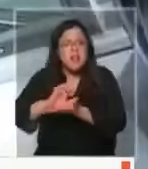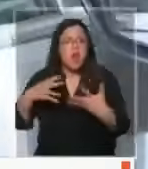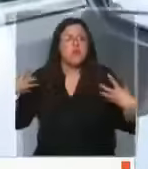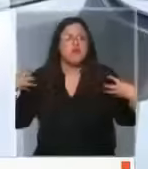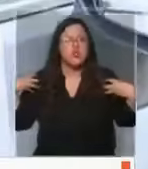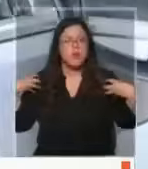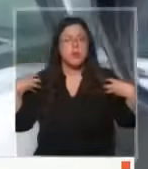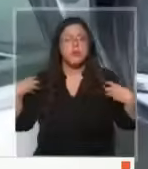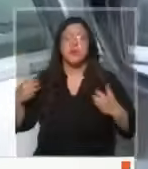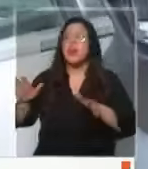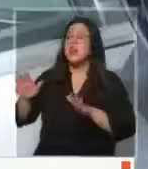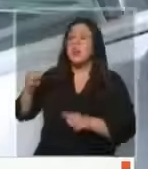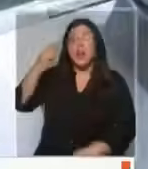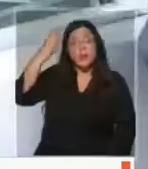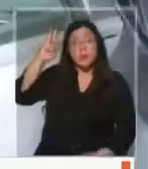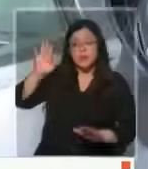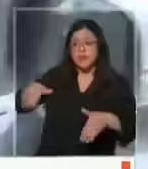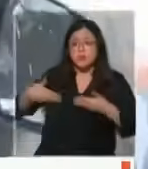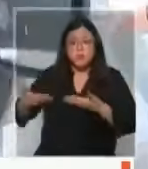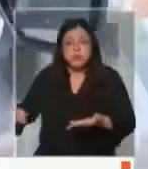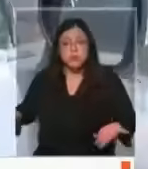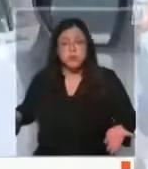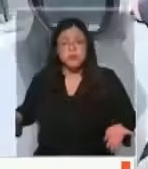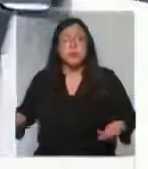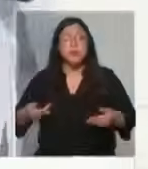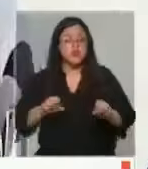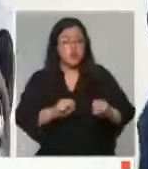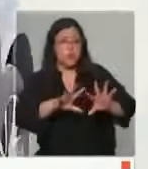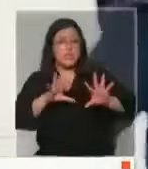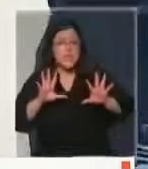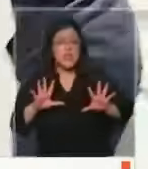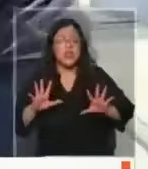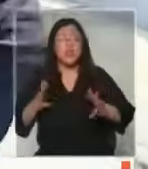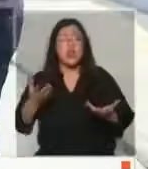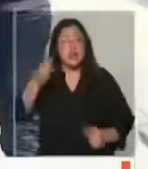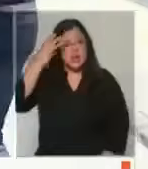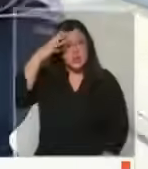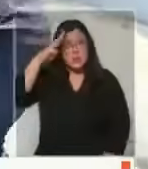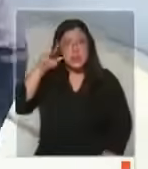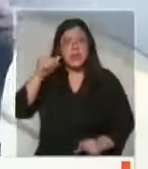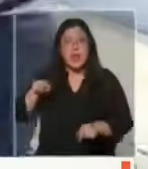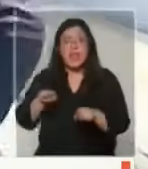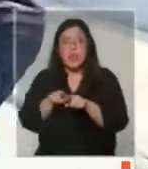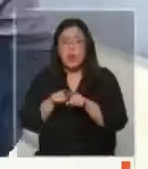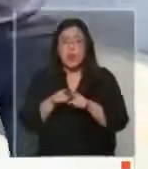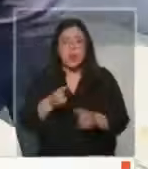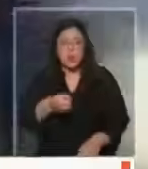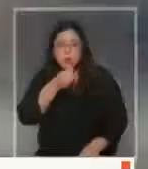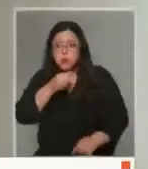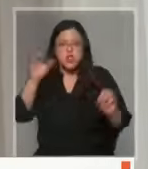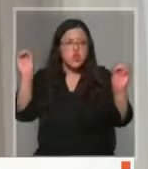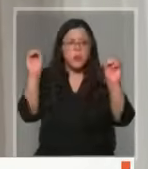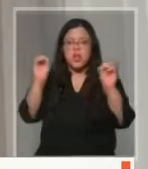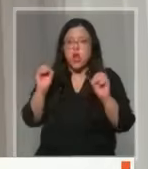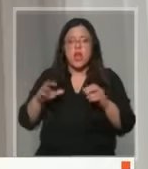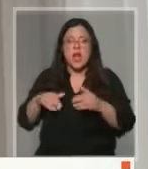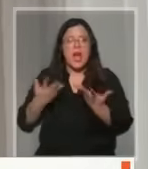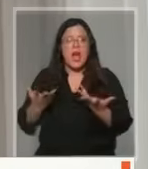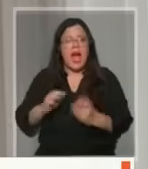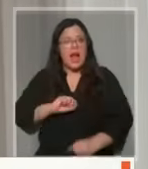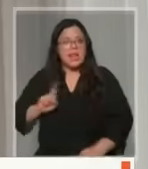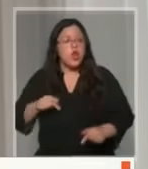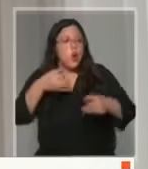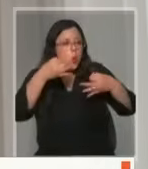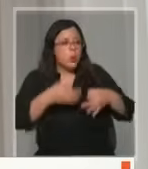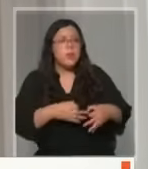va a entregar Manuel Monsalve? Aparición sorpresiva la del ex subsecretario y que generó reacciones inmediatas. Que haya aparecido